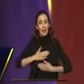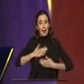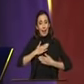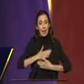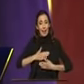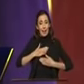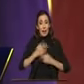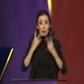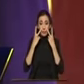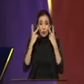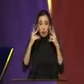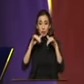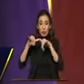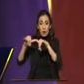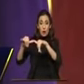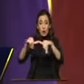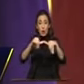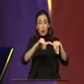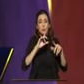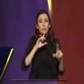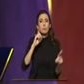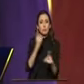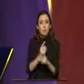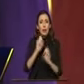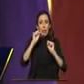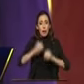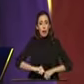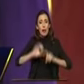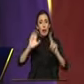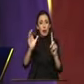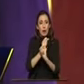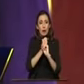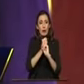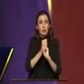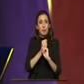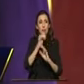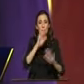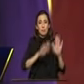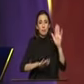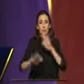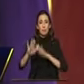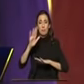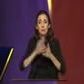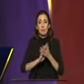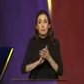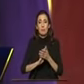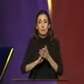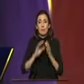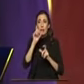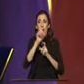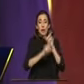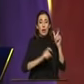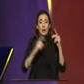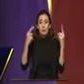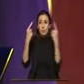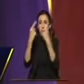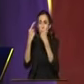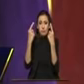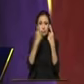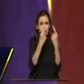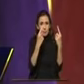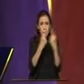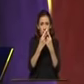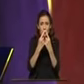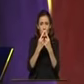Qué grato ver que la democracia sí puede funcionar. La democracia es el servicio a la gente, no es la confrontación, es